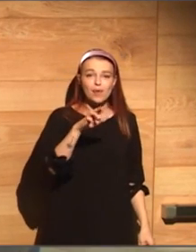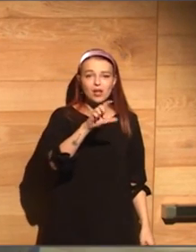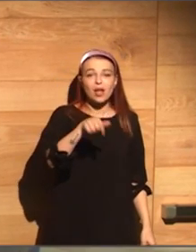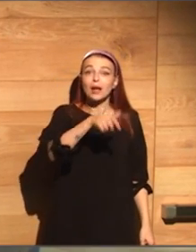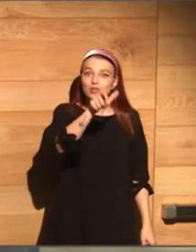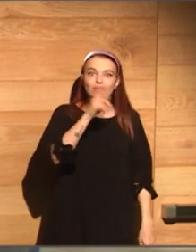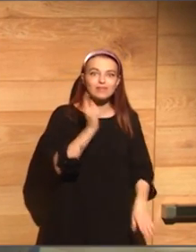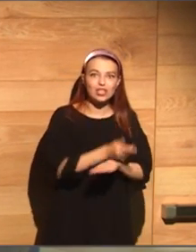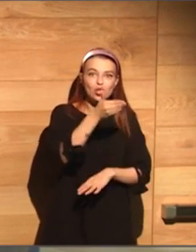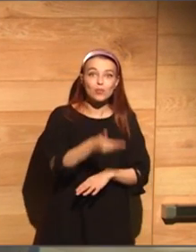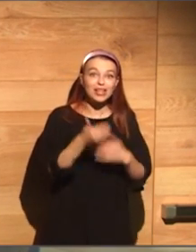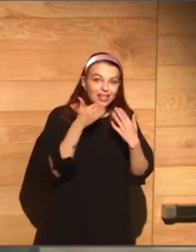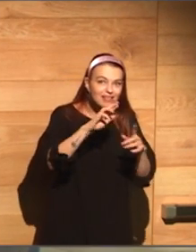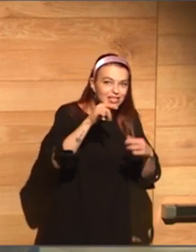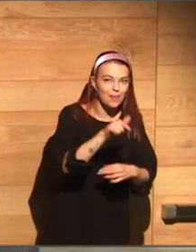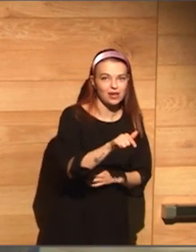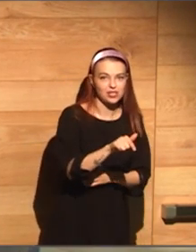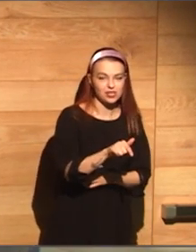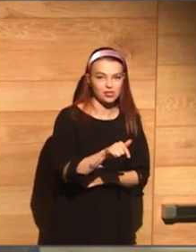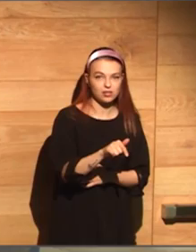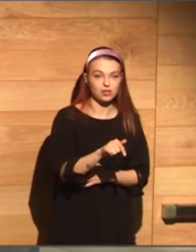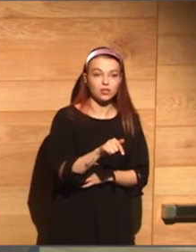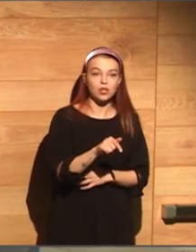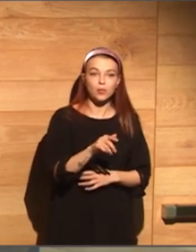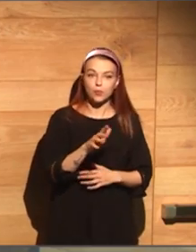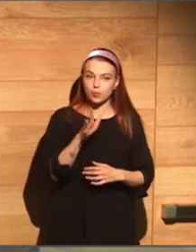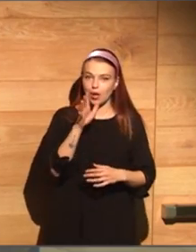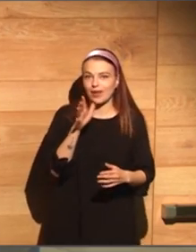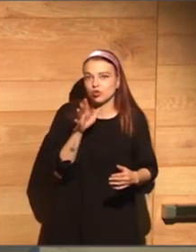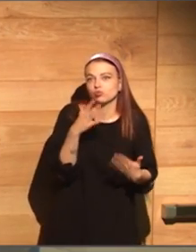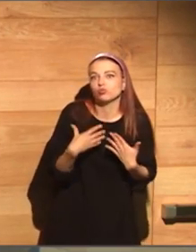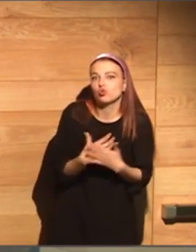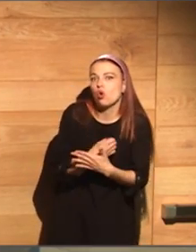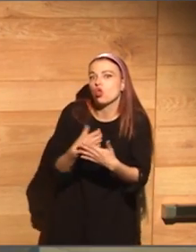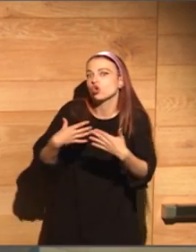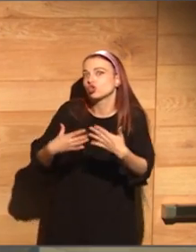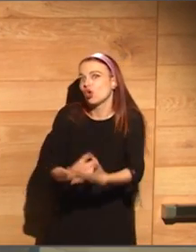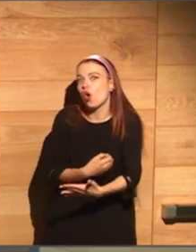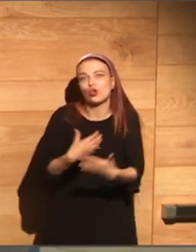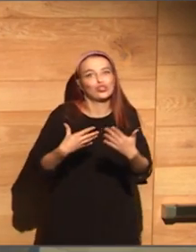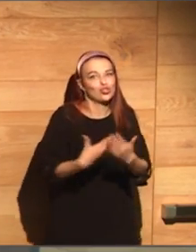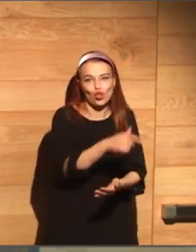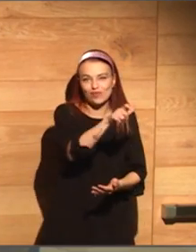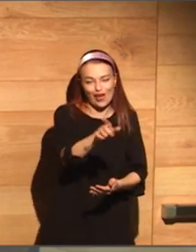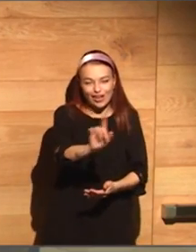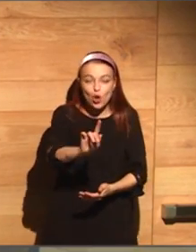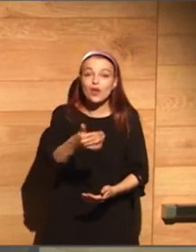Al final... Hombre, pero todos los personajes tú, no, hombre, todos... No, todos tú no, pero en alguno te puedes bueno, ver. En algunos